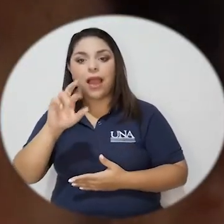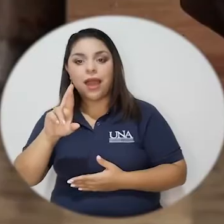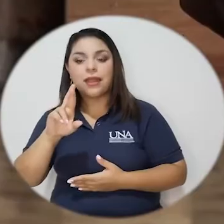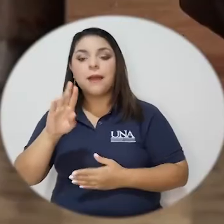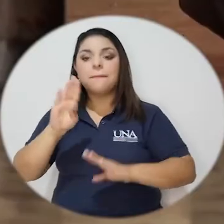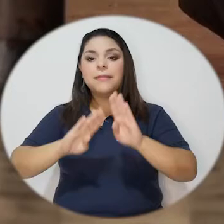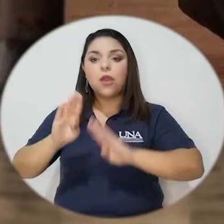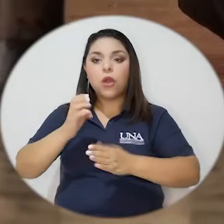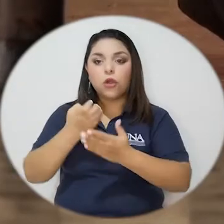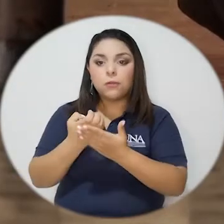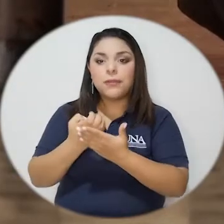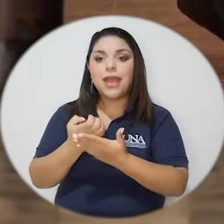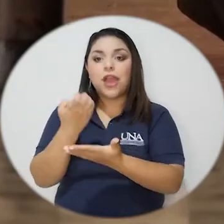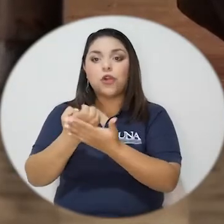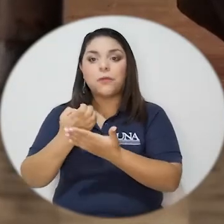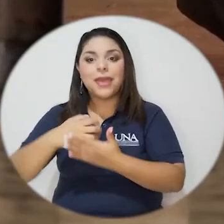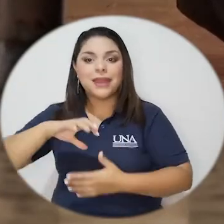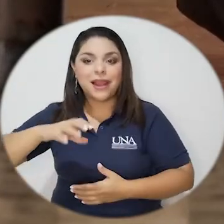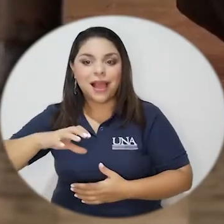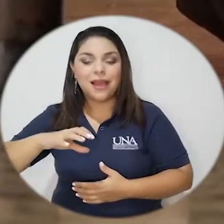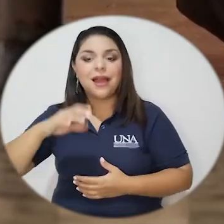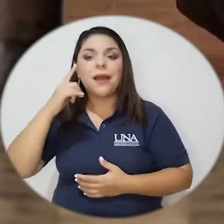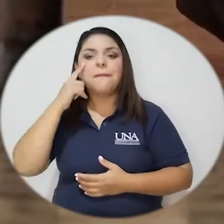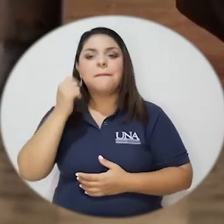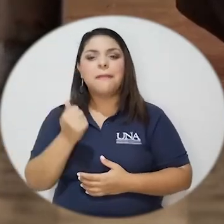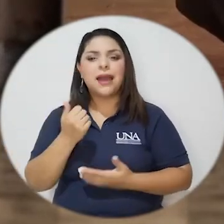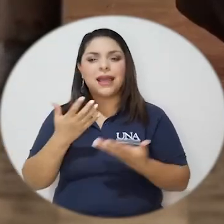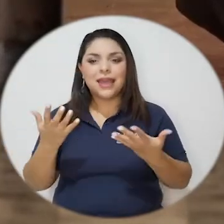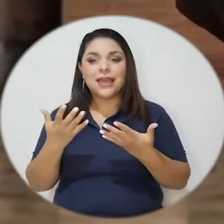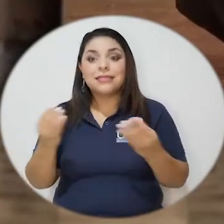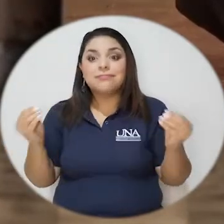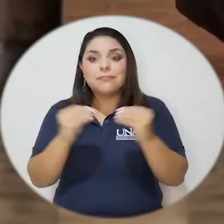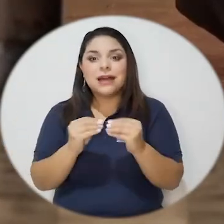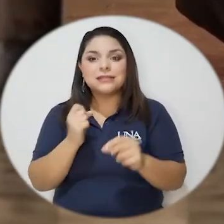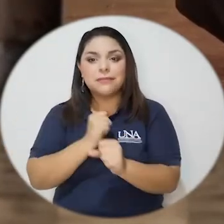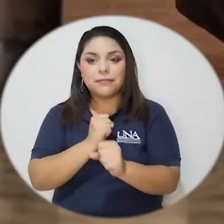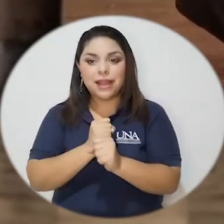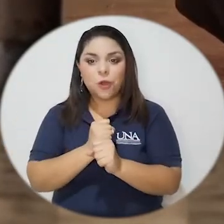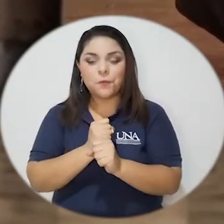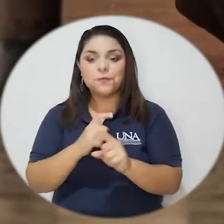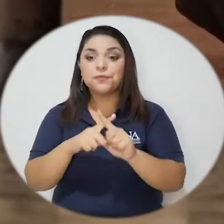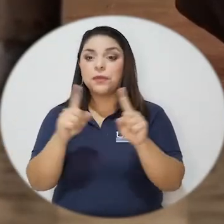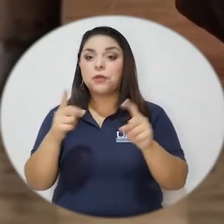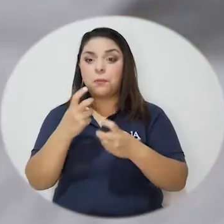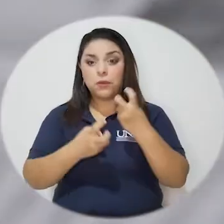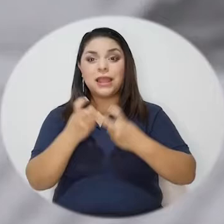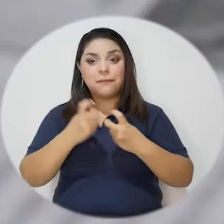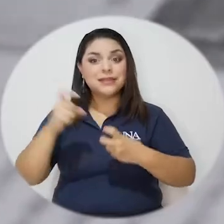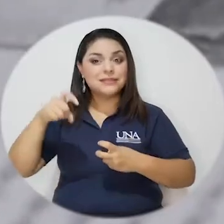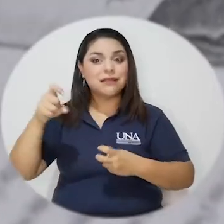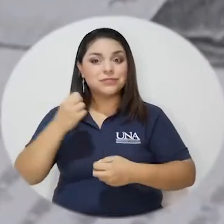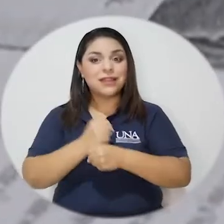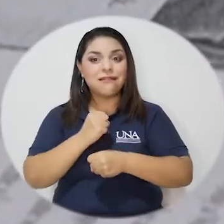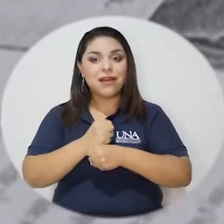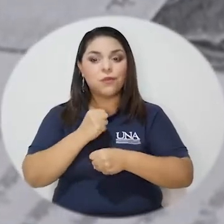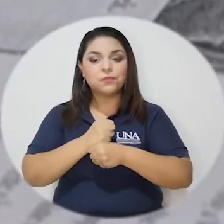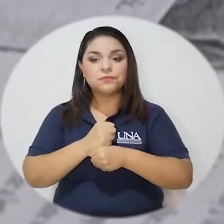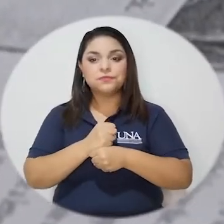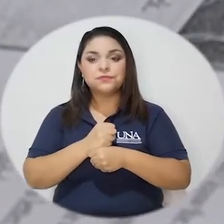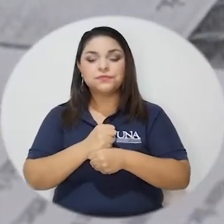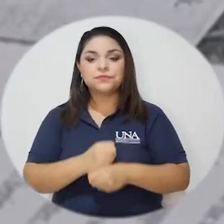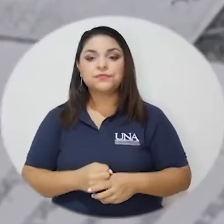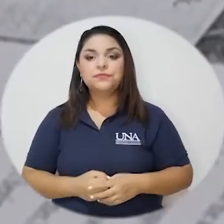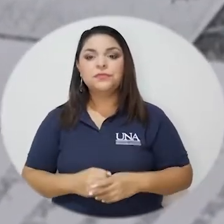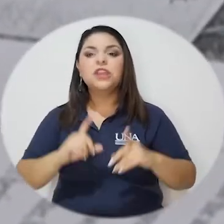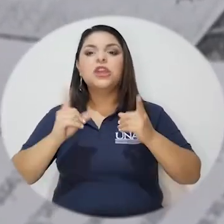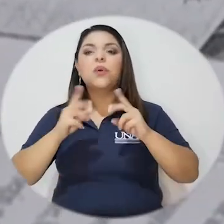la bioeconomía, a la economía naranja, para darle trabajo, para generar más empleabilidad, porque el problema es que tenemos de empleabilidad.